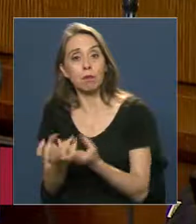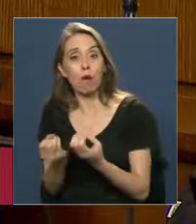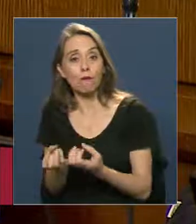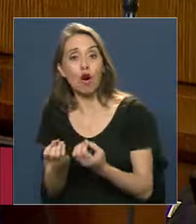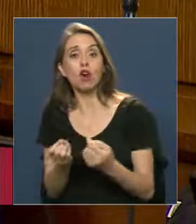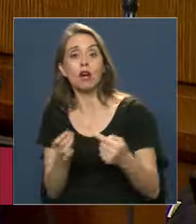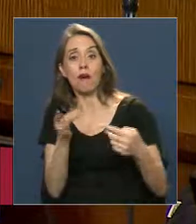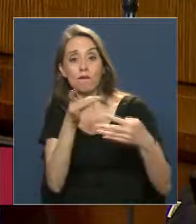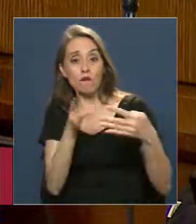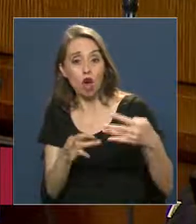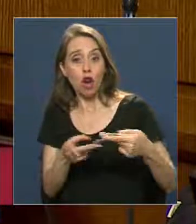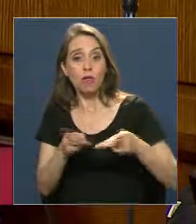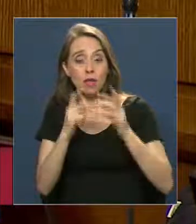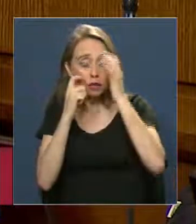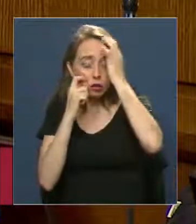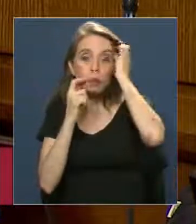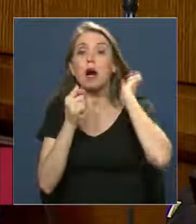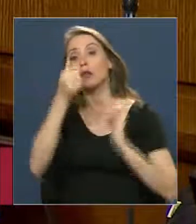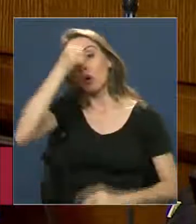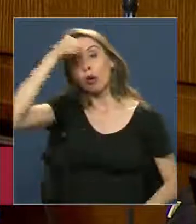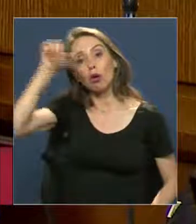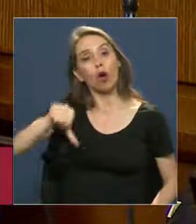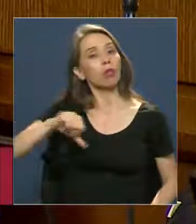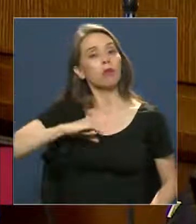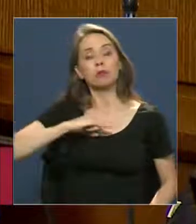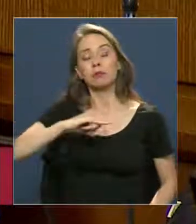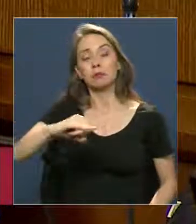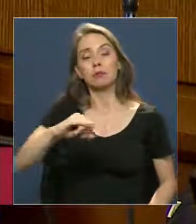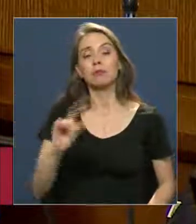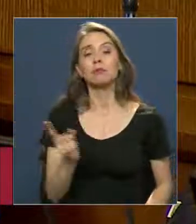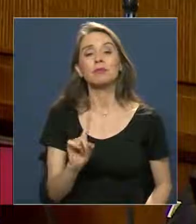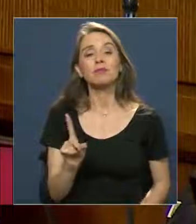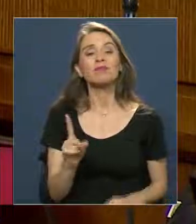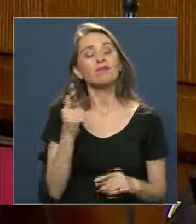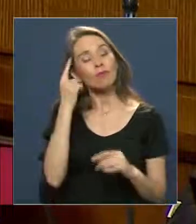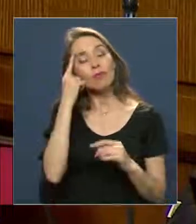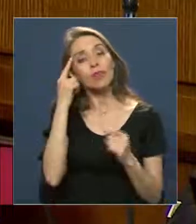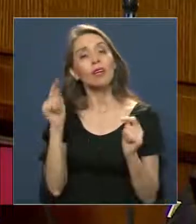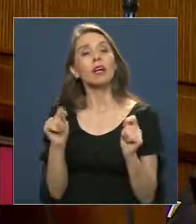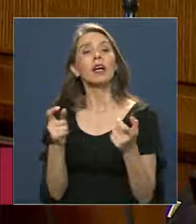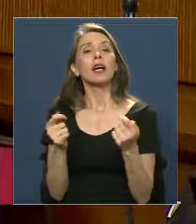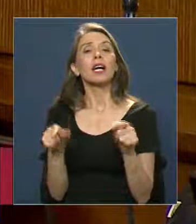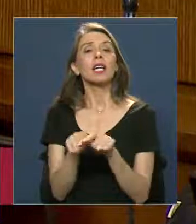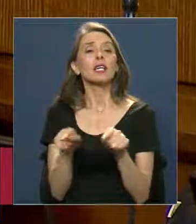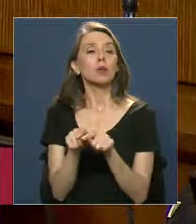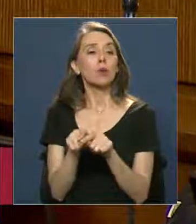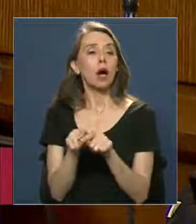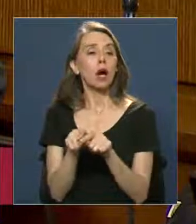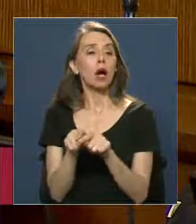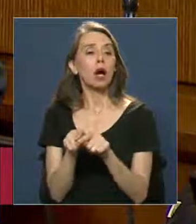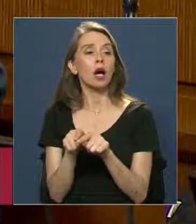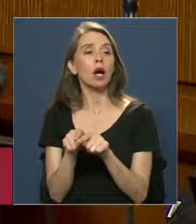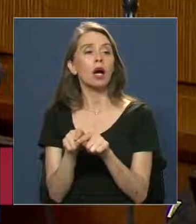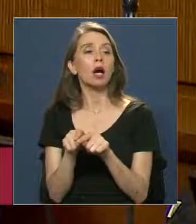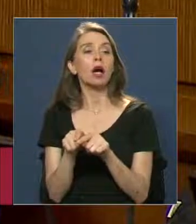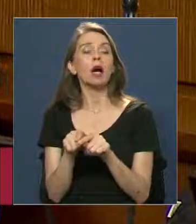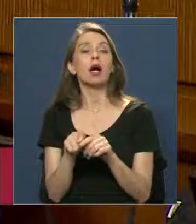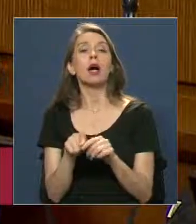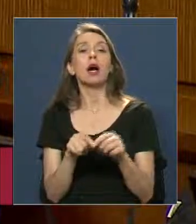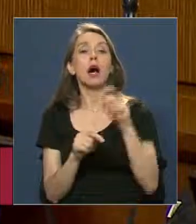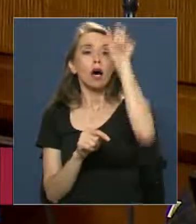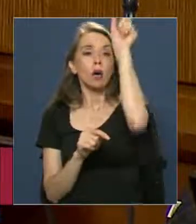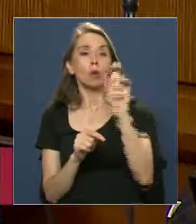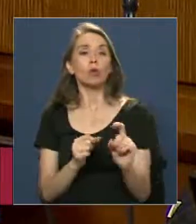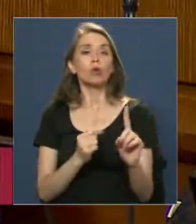siempre condenadas. Aquí no se trata de tratar de asemejar las figuras de uno u otro criminal que violó los